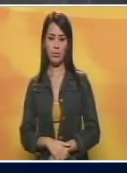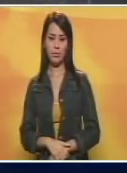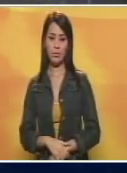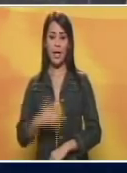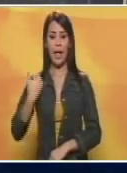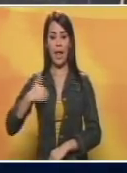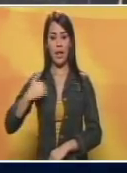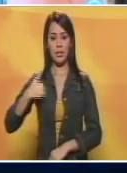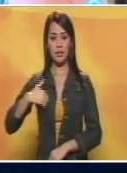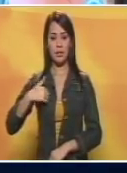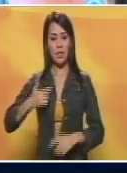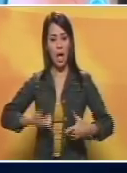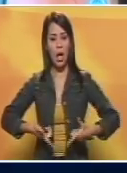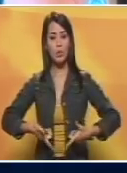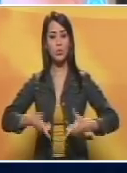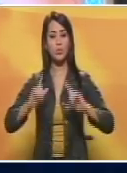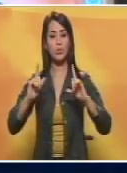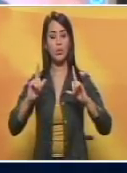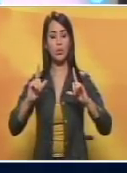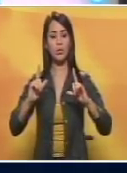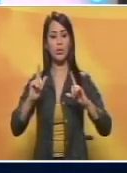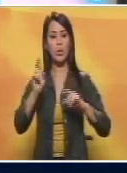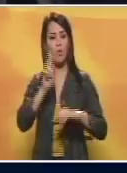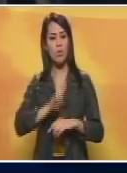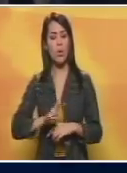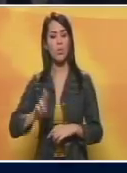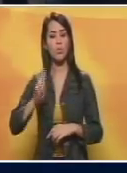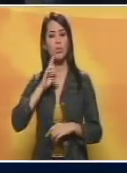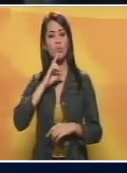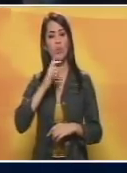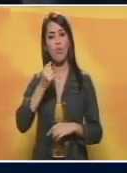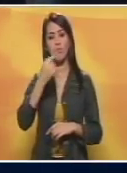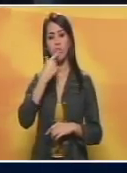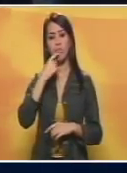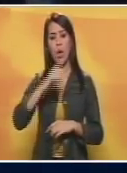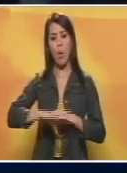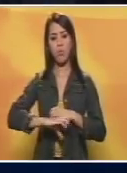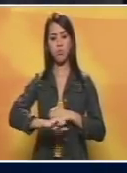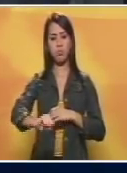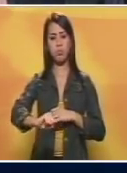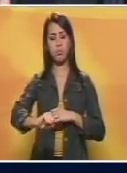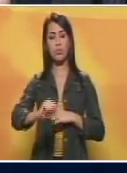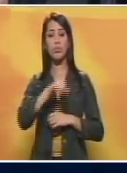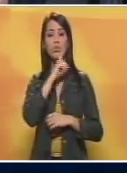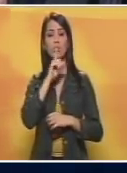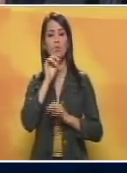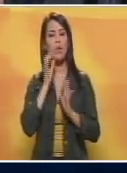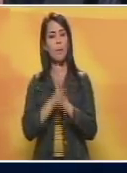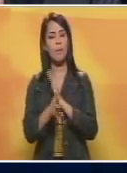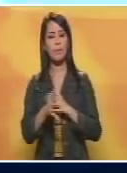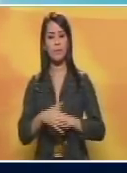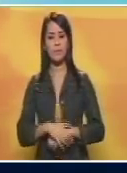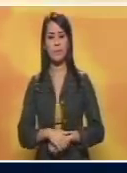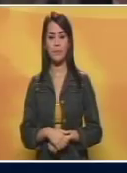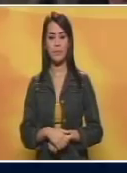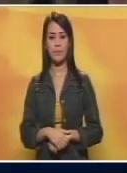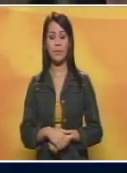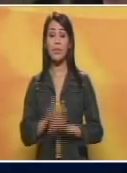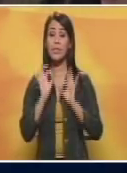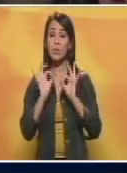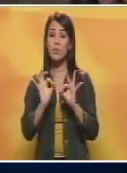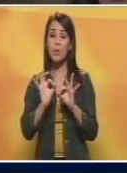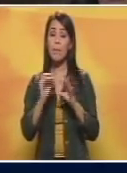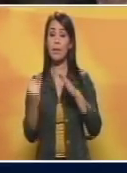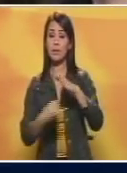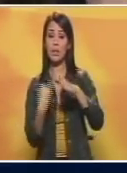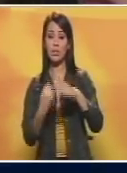argentina autorizó la fabricación del fármaco abortivo misoprostol para su administración terapéutica y exclusivamente institucional